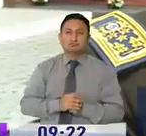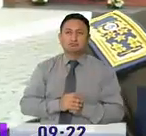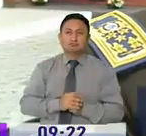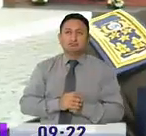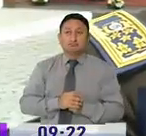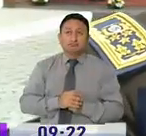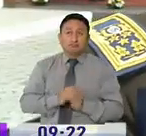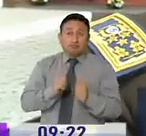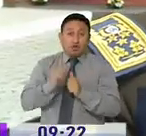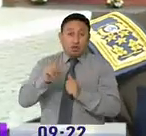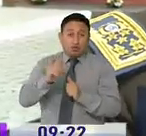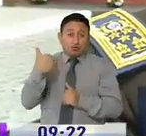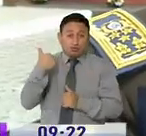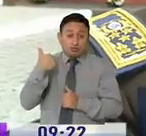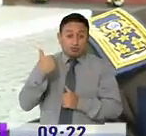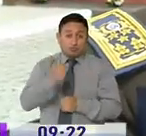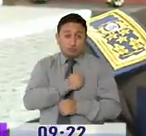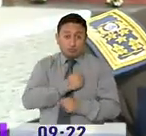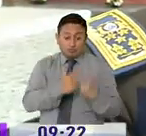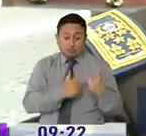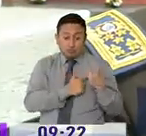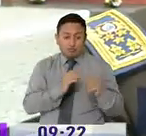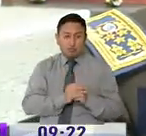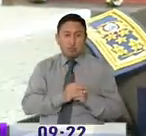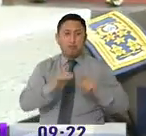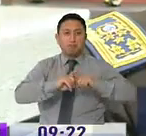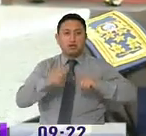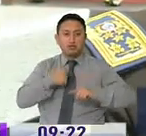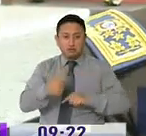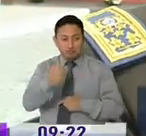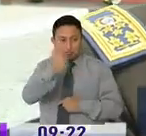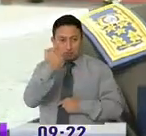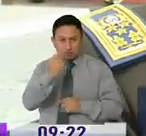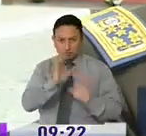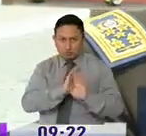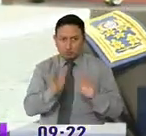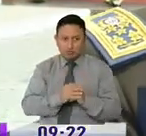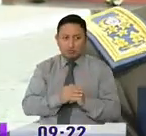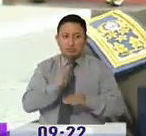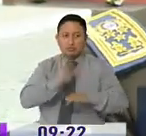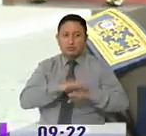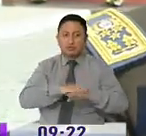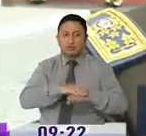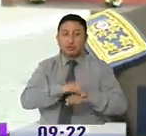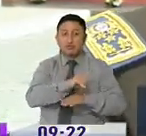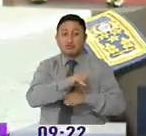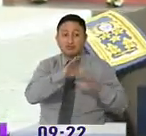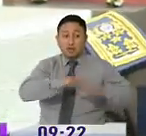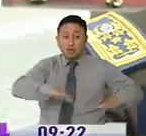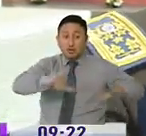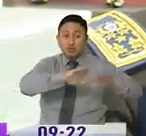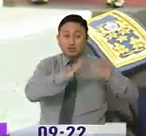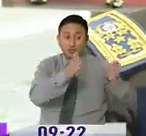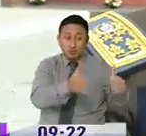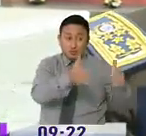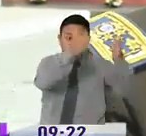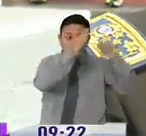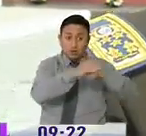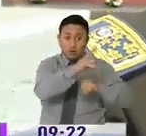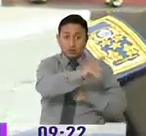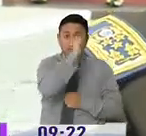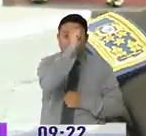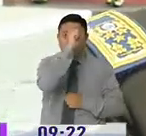armas de dotación, pero no lo hicimos uso por el derecho que le asiste a esta infraestructura, a